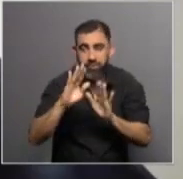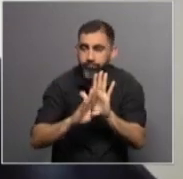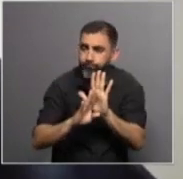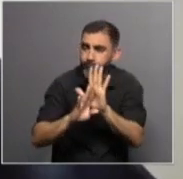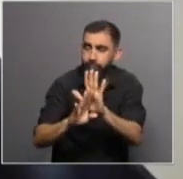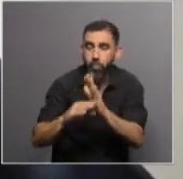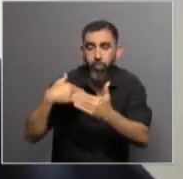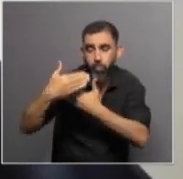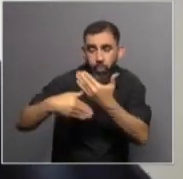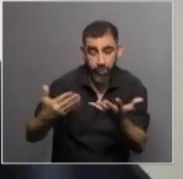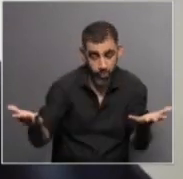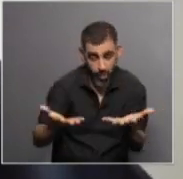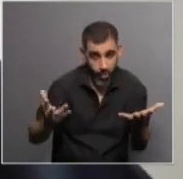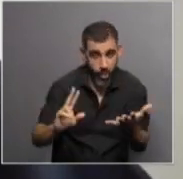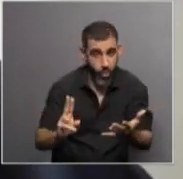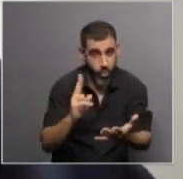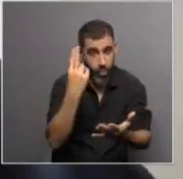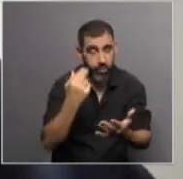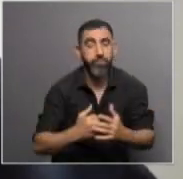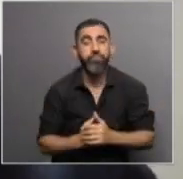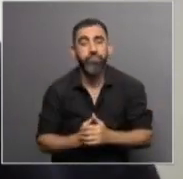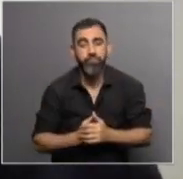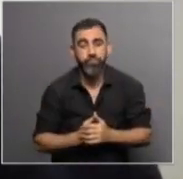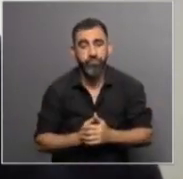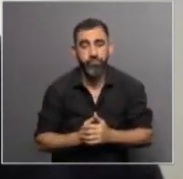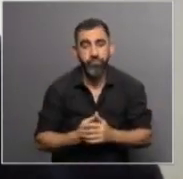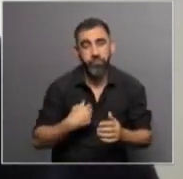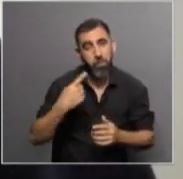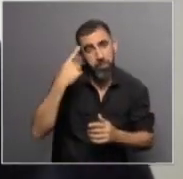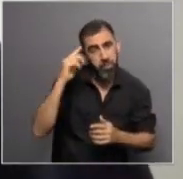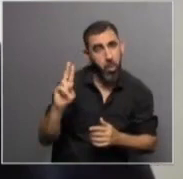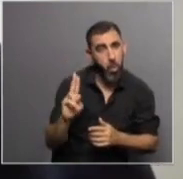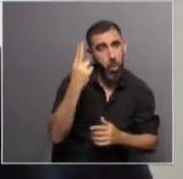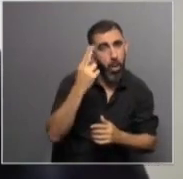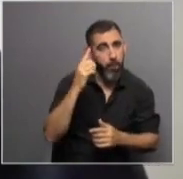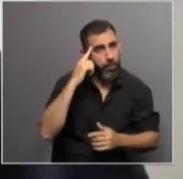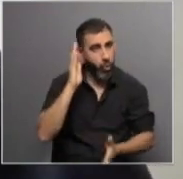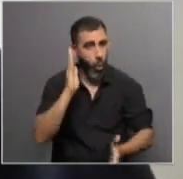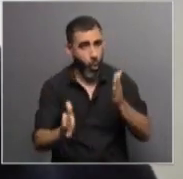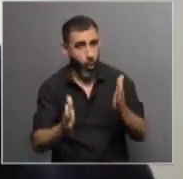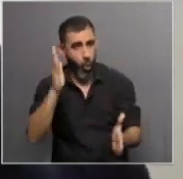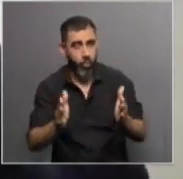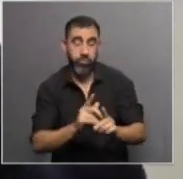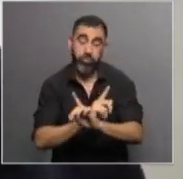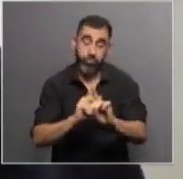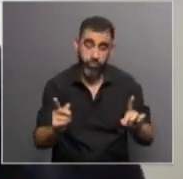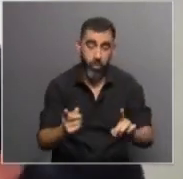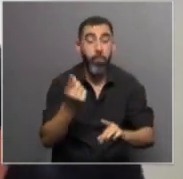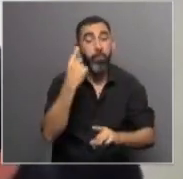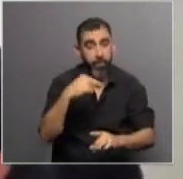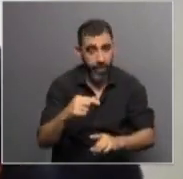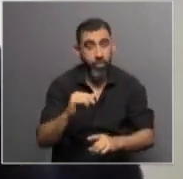de procesos que están ocurriendo en el país. Es decir, en general cuando uno piensa en Uruguay no piensa en robots, pero la proporción